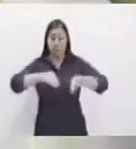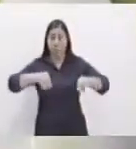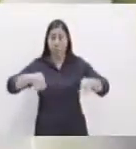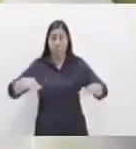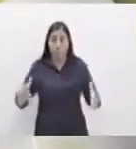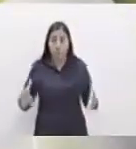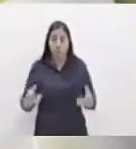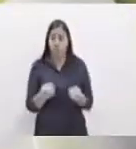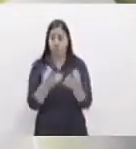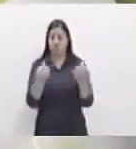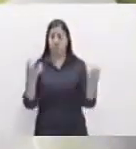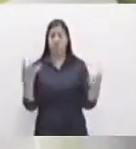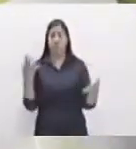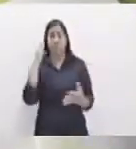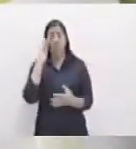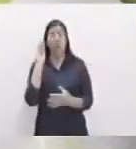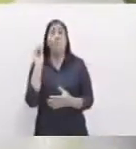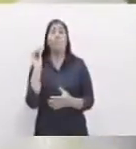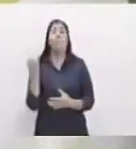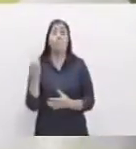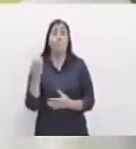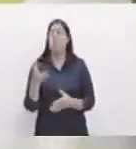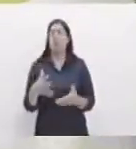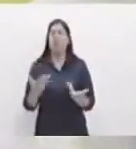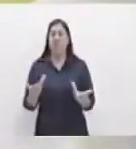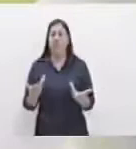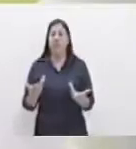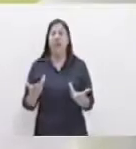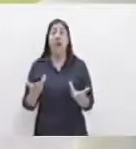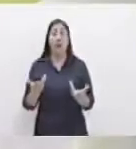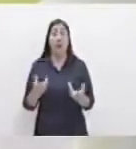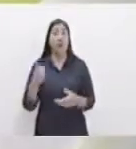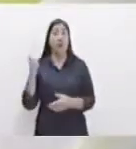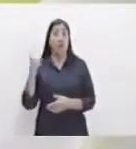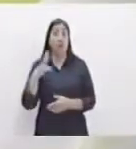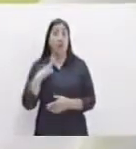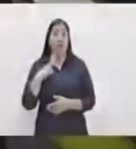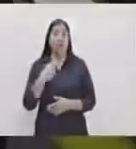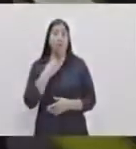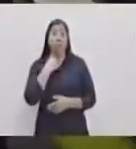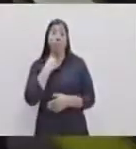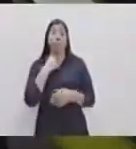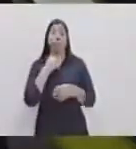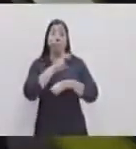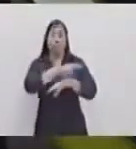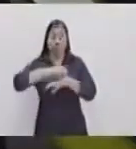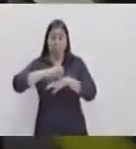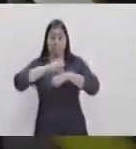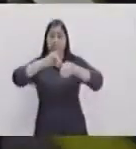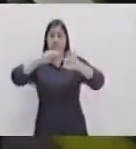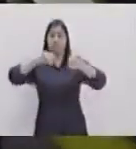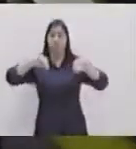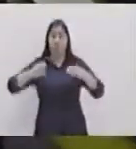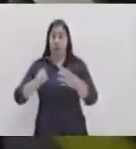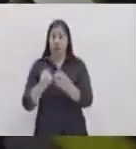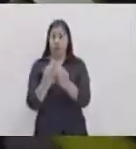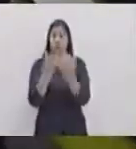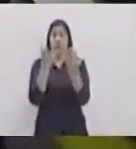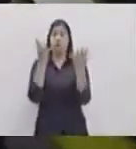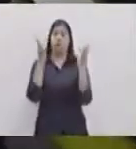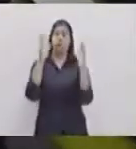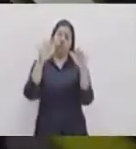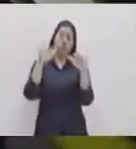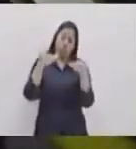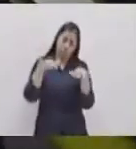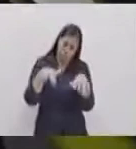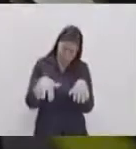porque tiende a generar ahí sí que daños propios a todo lo